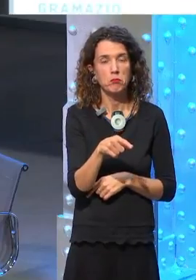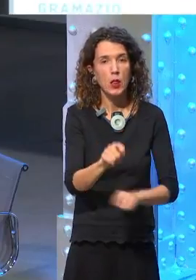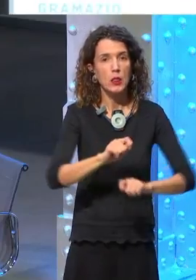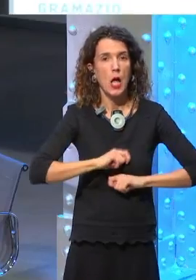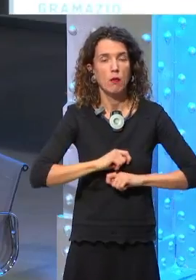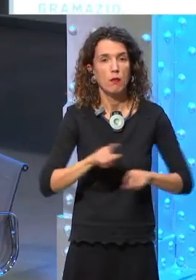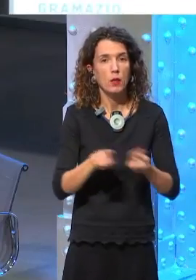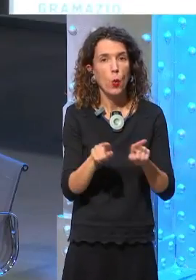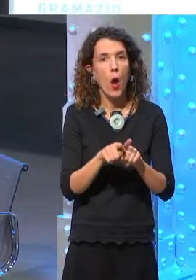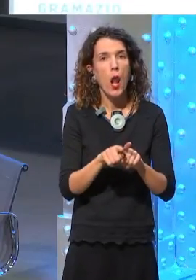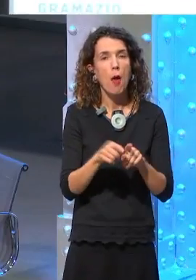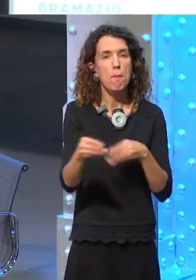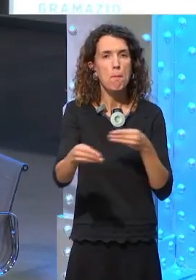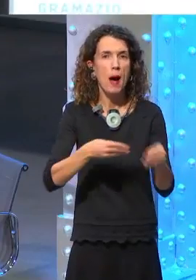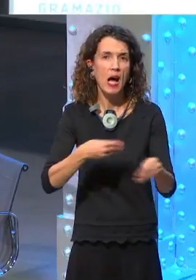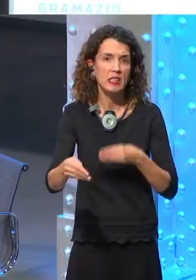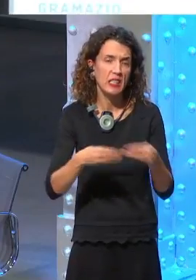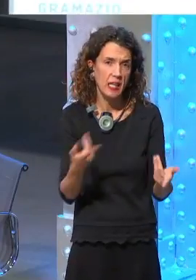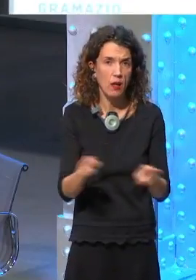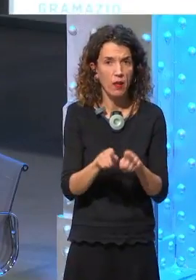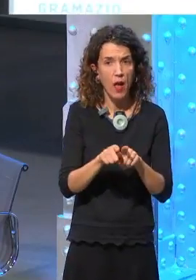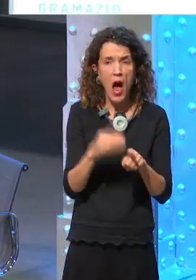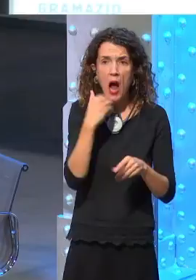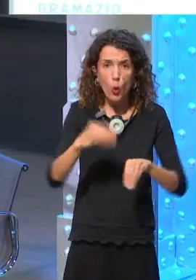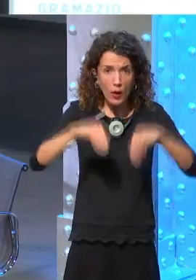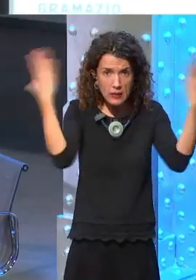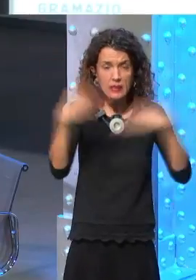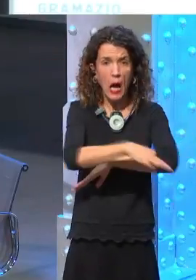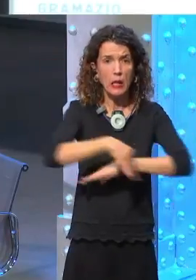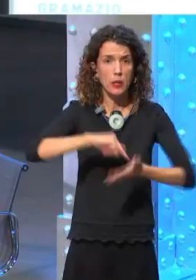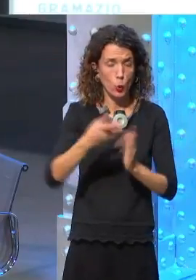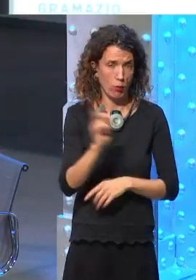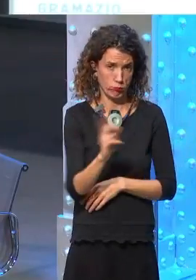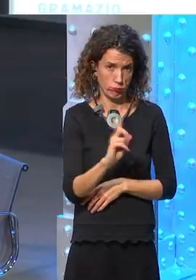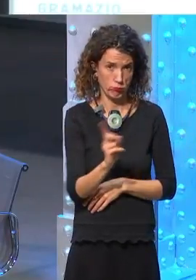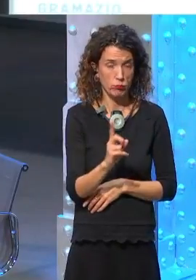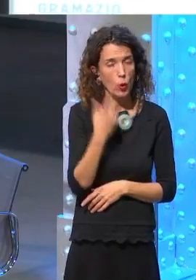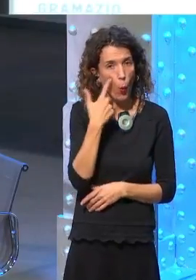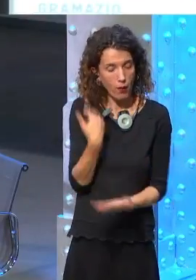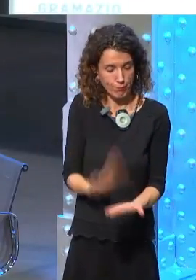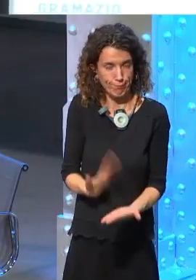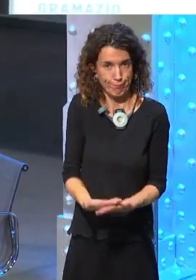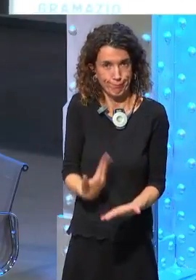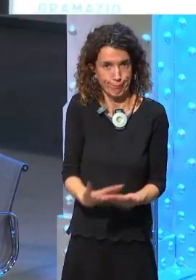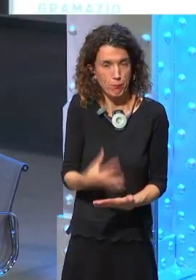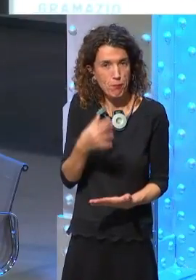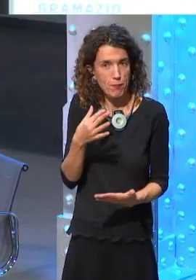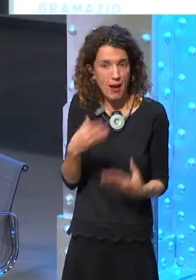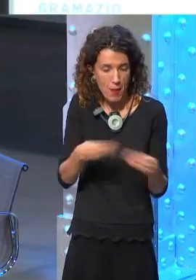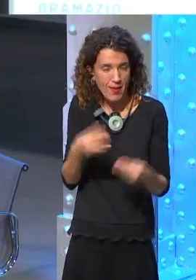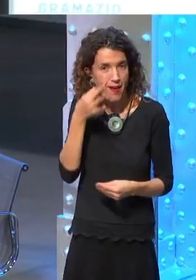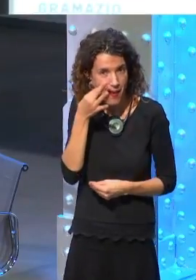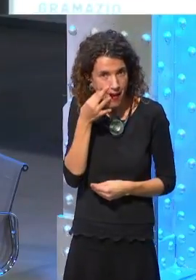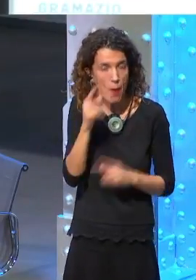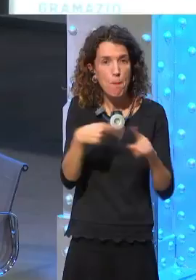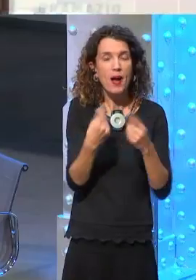obtenemos un material, una materialización abstracta de la arquitectura, sino una sustancia material